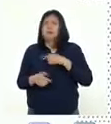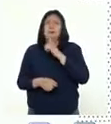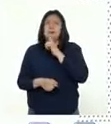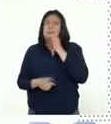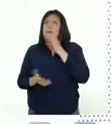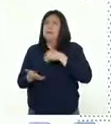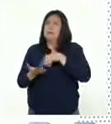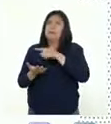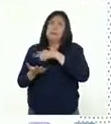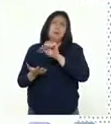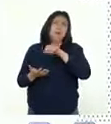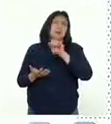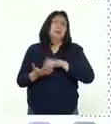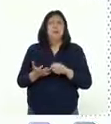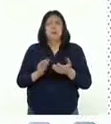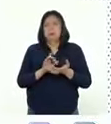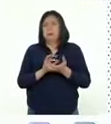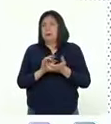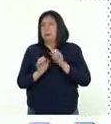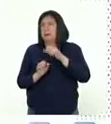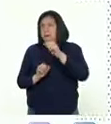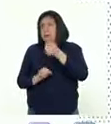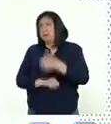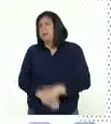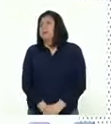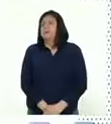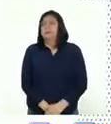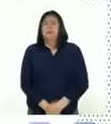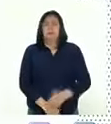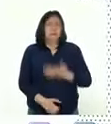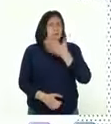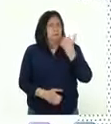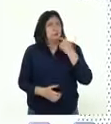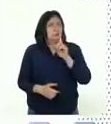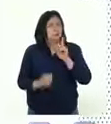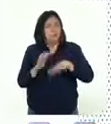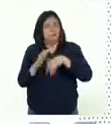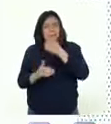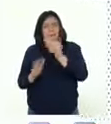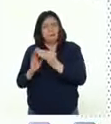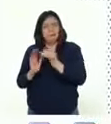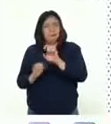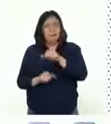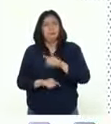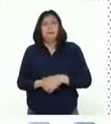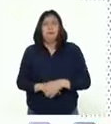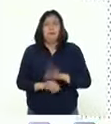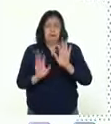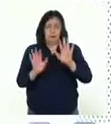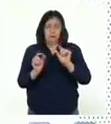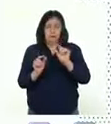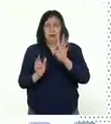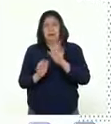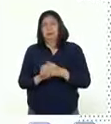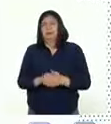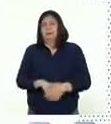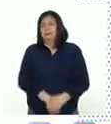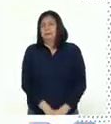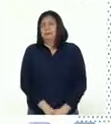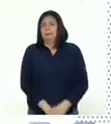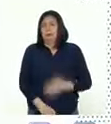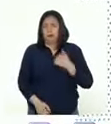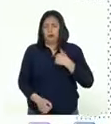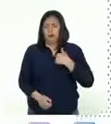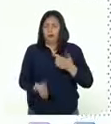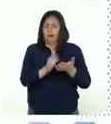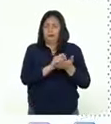mis padres los envíen a través de sus celulares. Es mejor no salir. Denme un ratito.